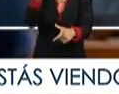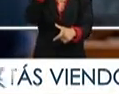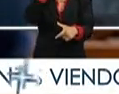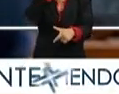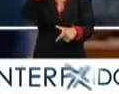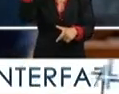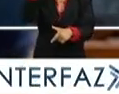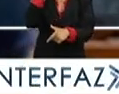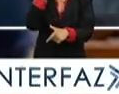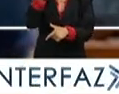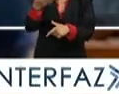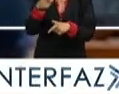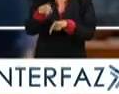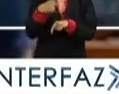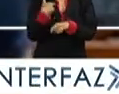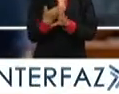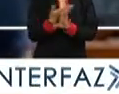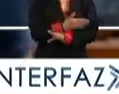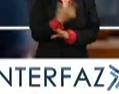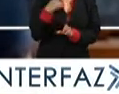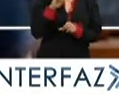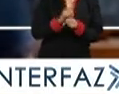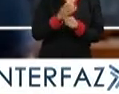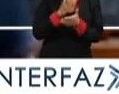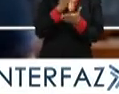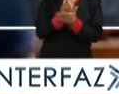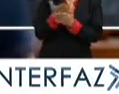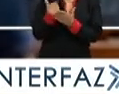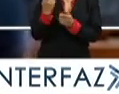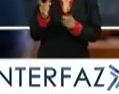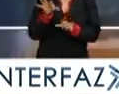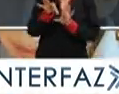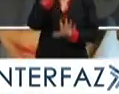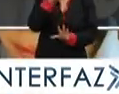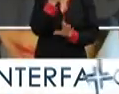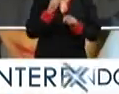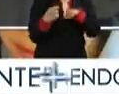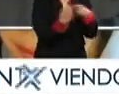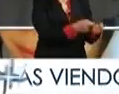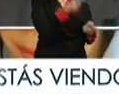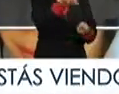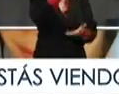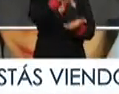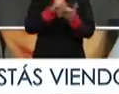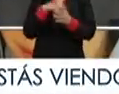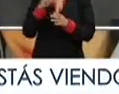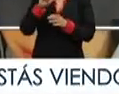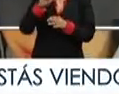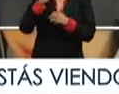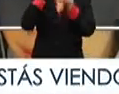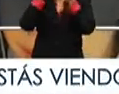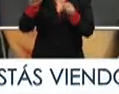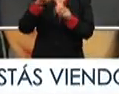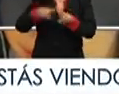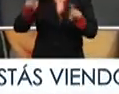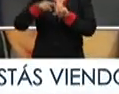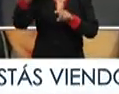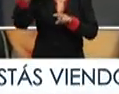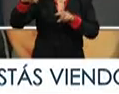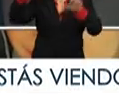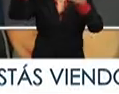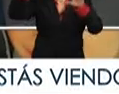bonita. Y ya en los primeros días pues me asignaron a la escuela. Yo estuve en un centro de atención múltiple, un llamado